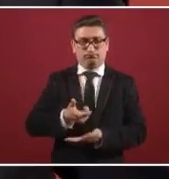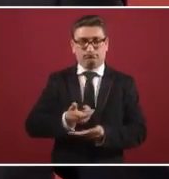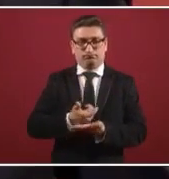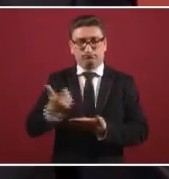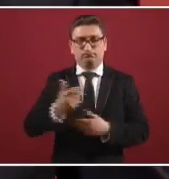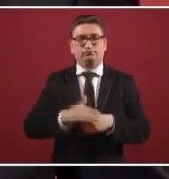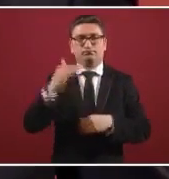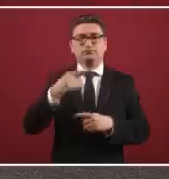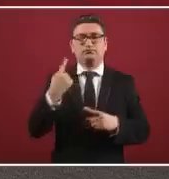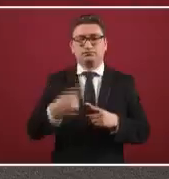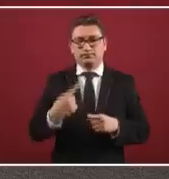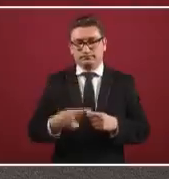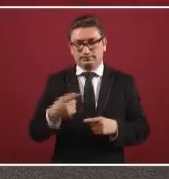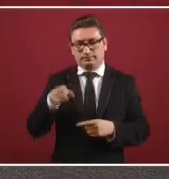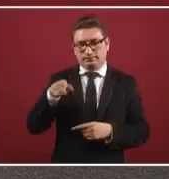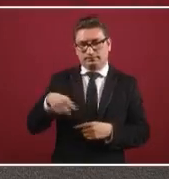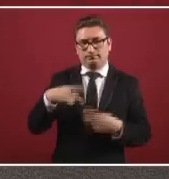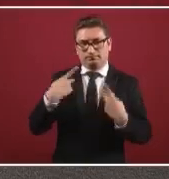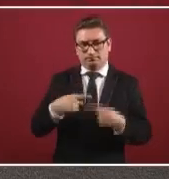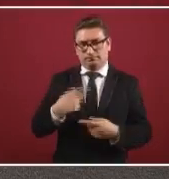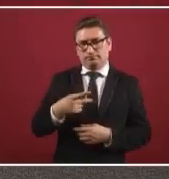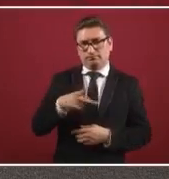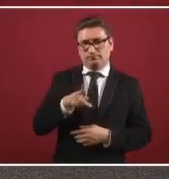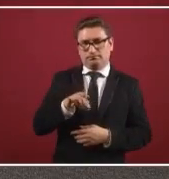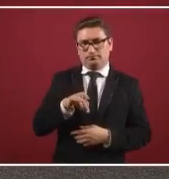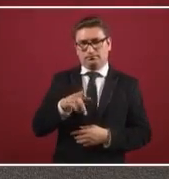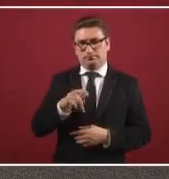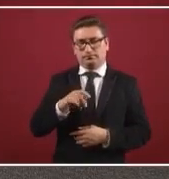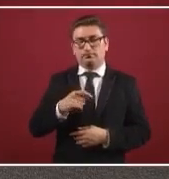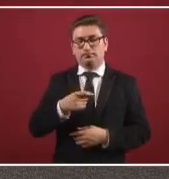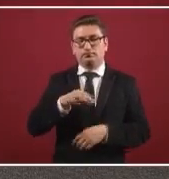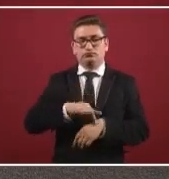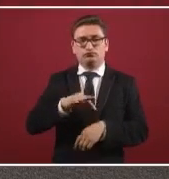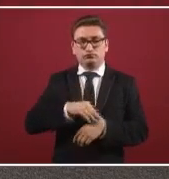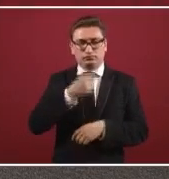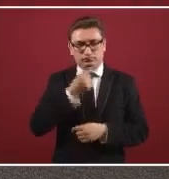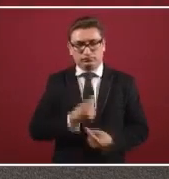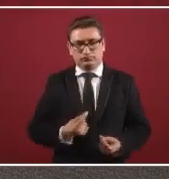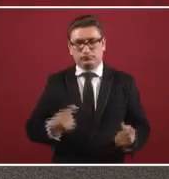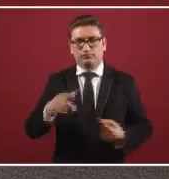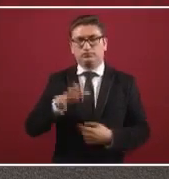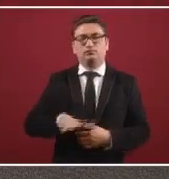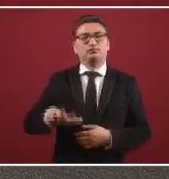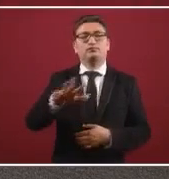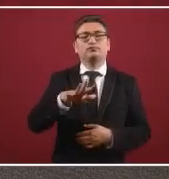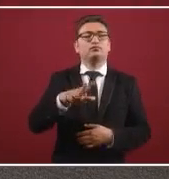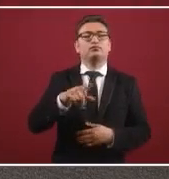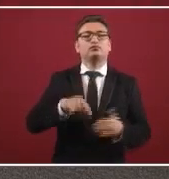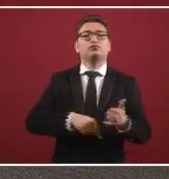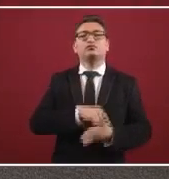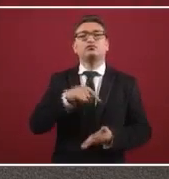al pediatra que esté en Guadalupe Tepeyac